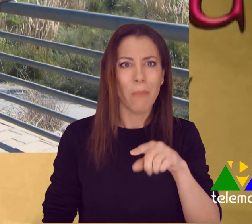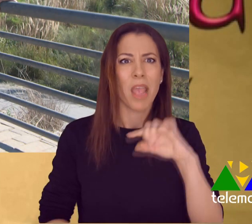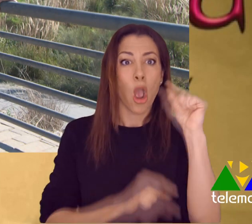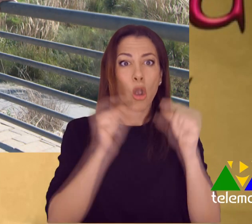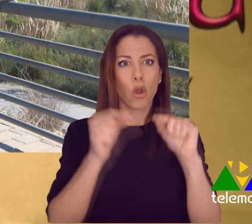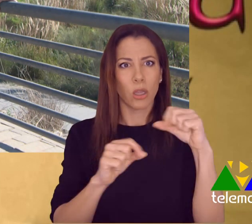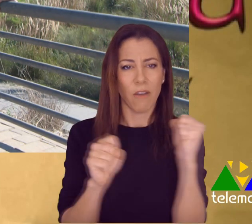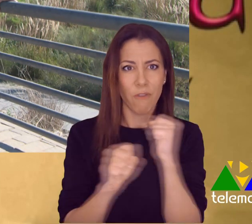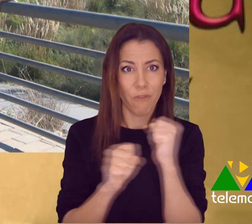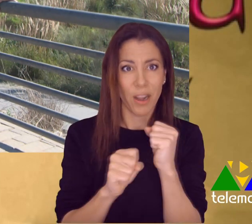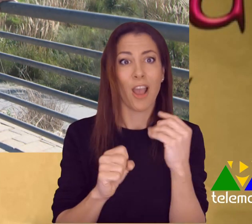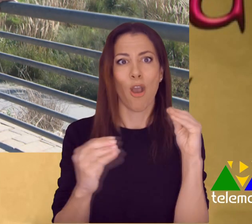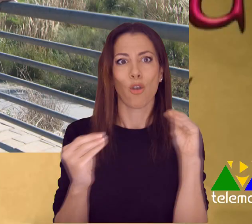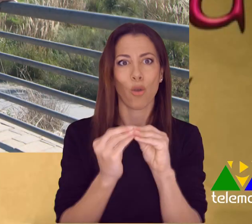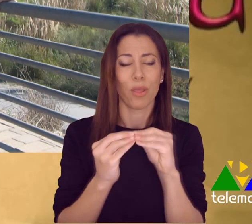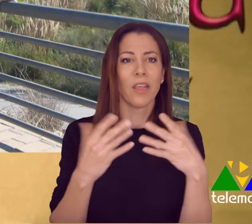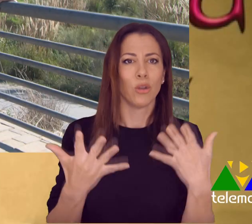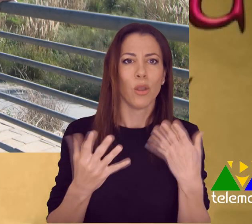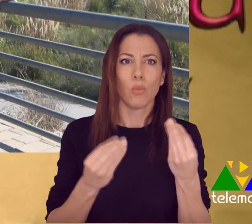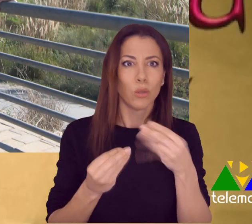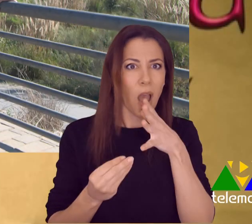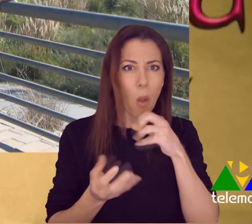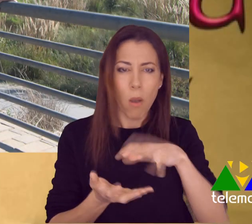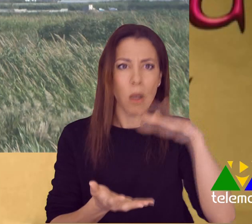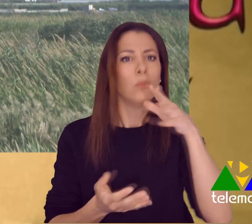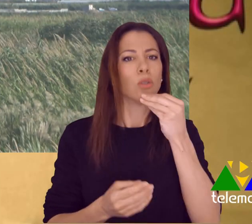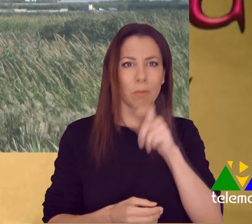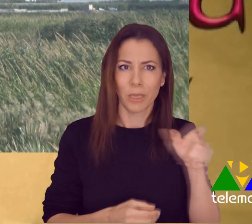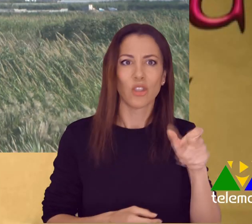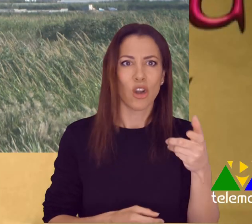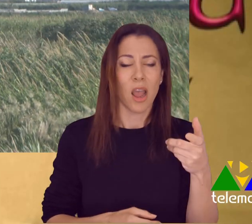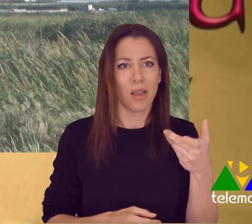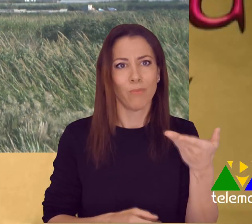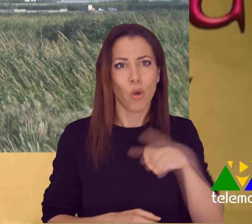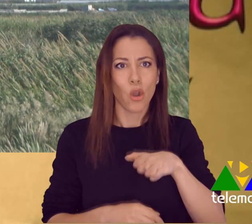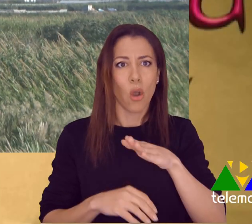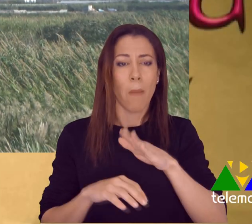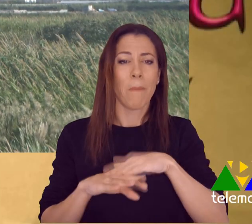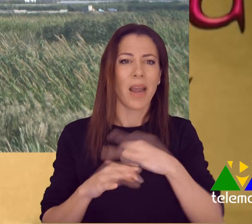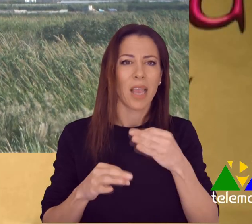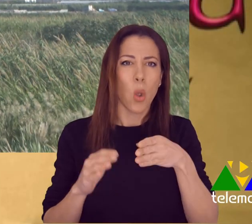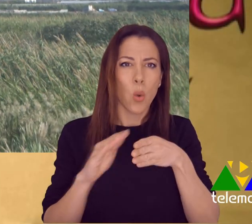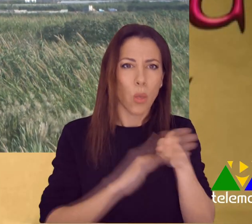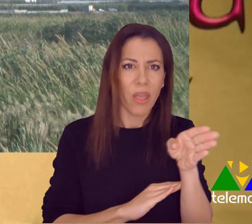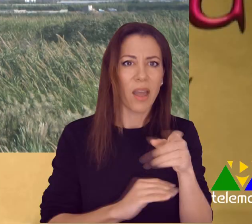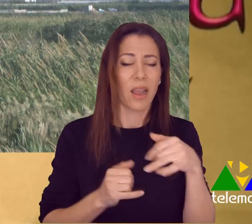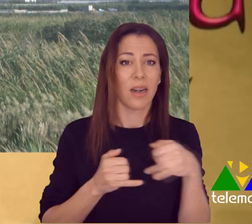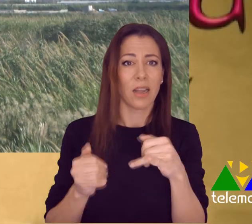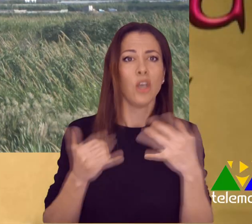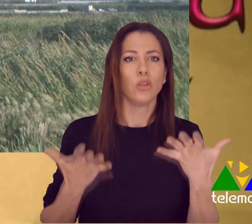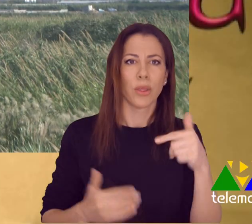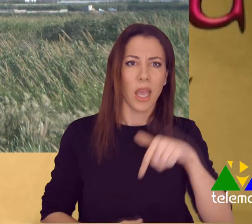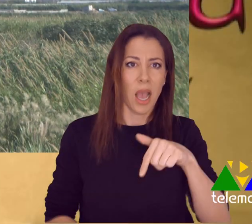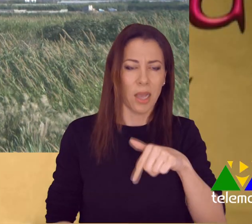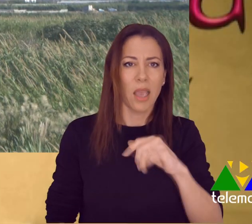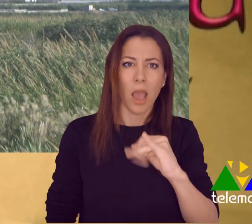fría y el río va con mucha agua y hubo mucha gente que murió al pasar el río. Por eso aquí se conserva como lugar